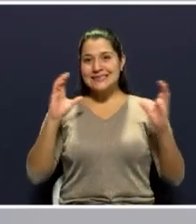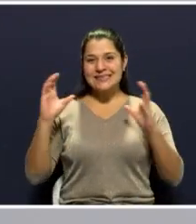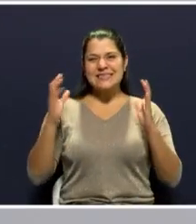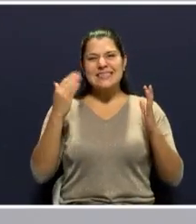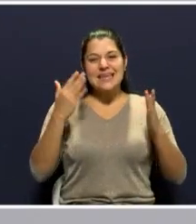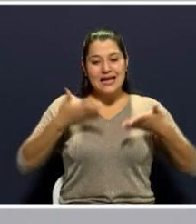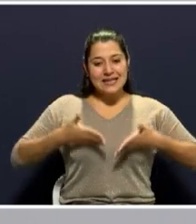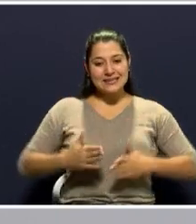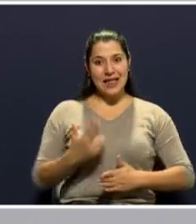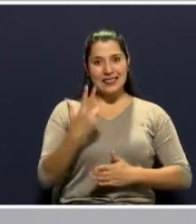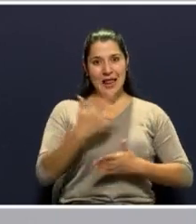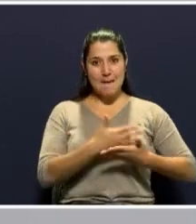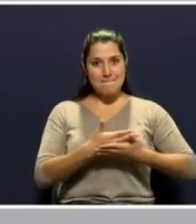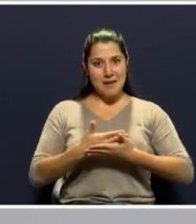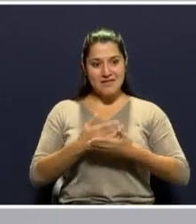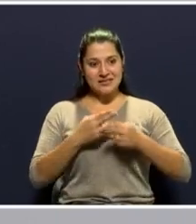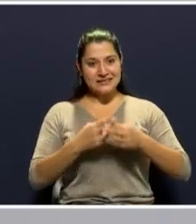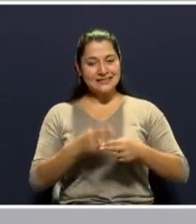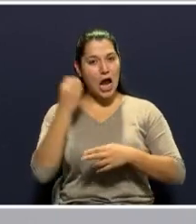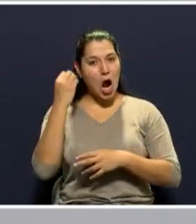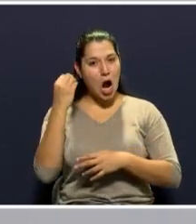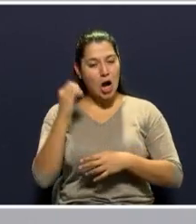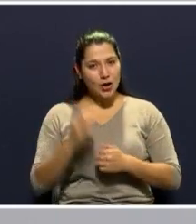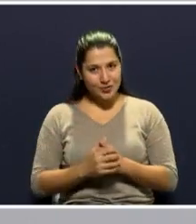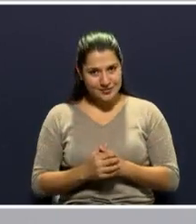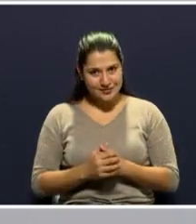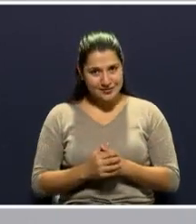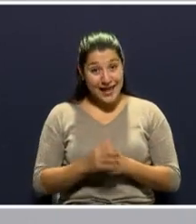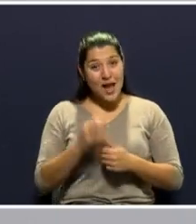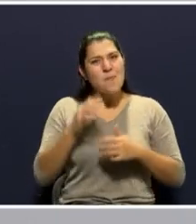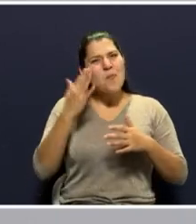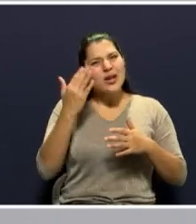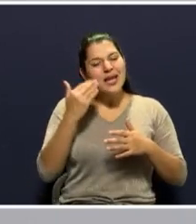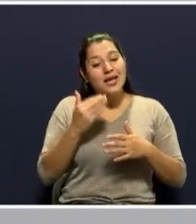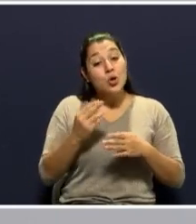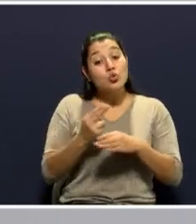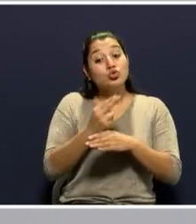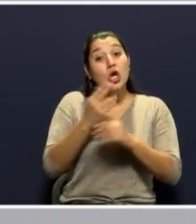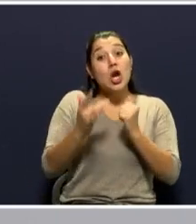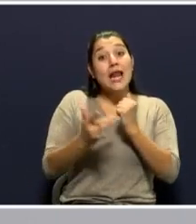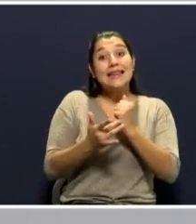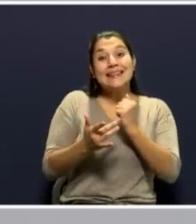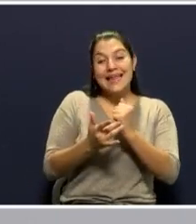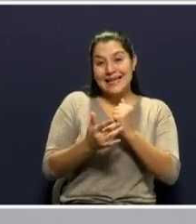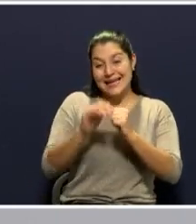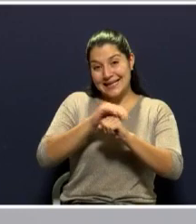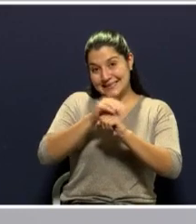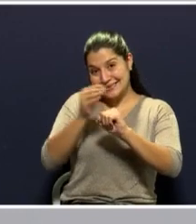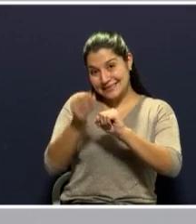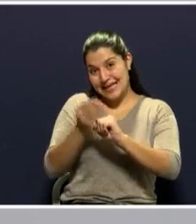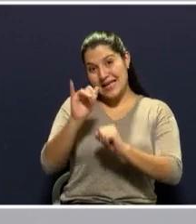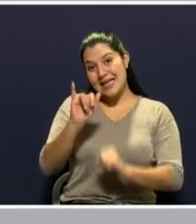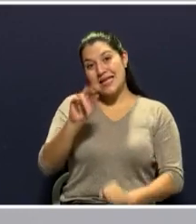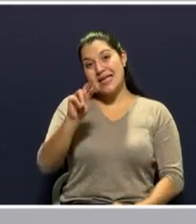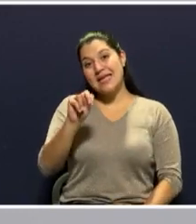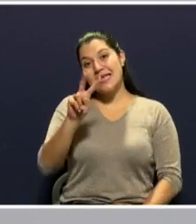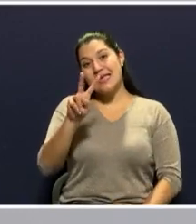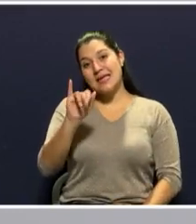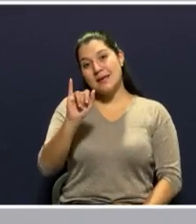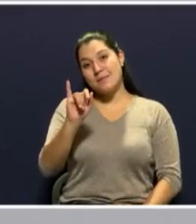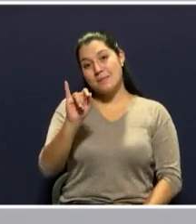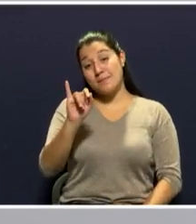3 bebés de oro. Ellos se gestaron en la seguridad social con la técnica de fertilización in